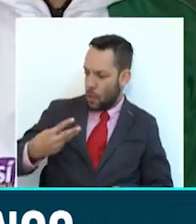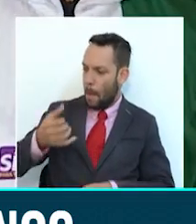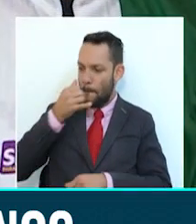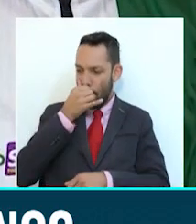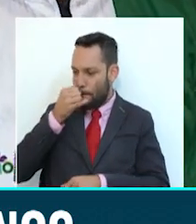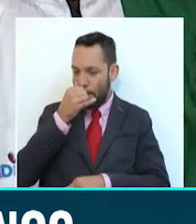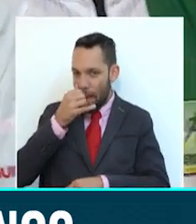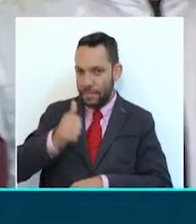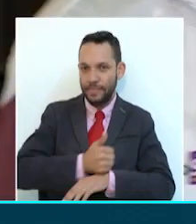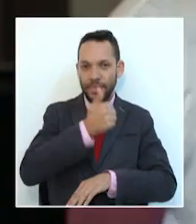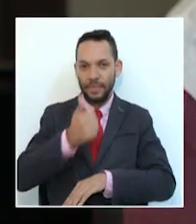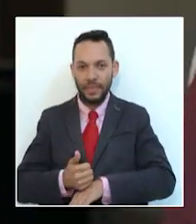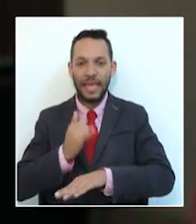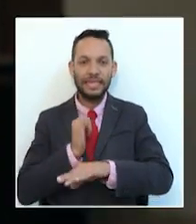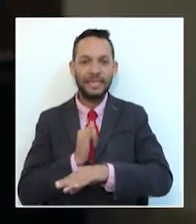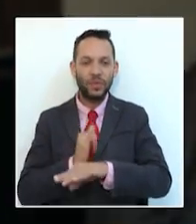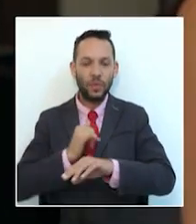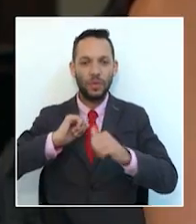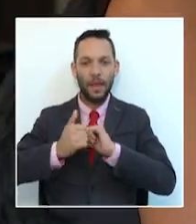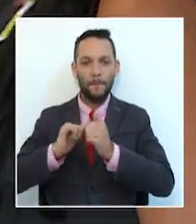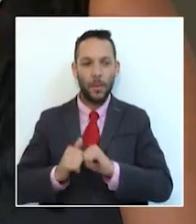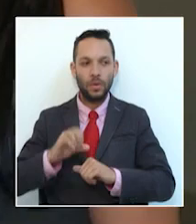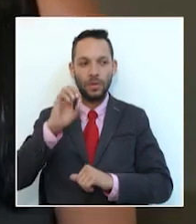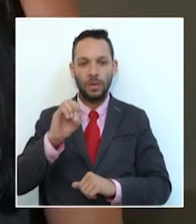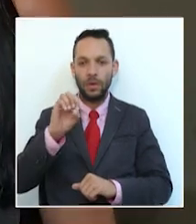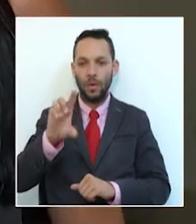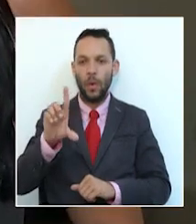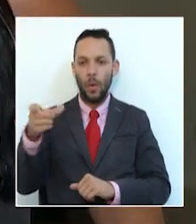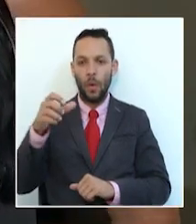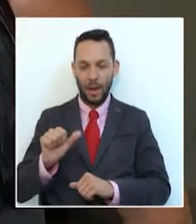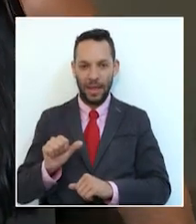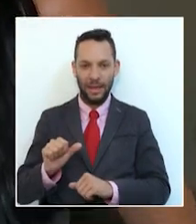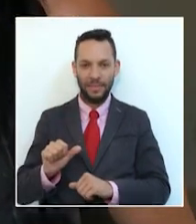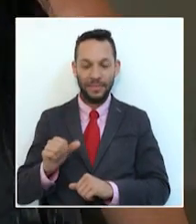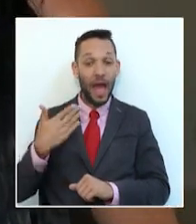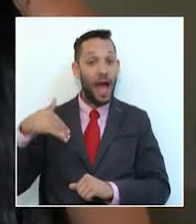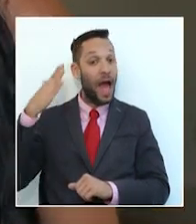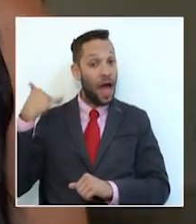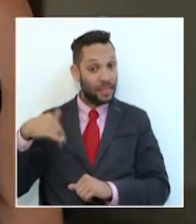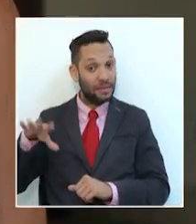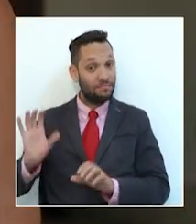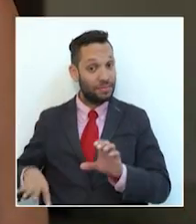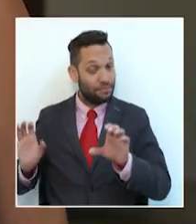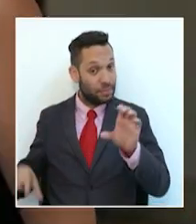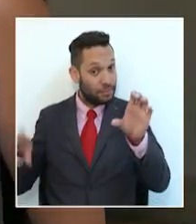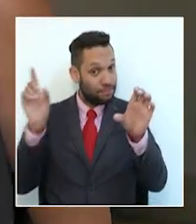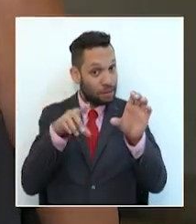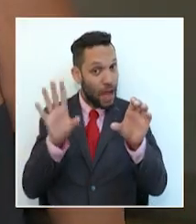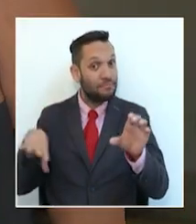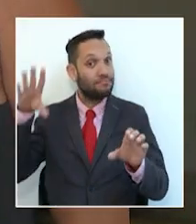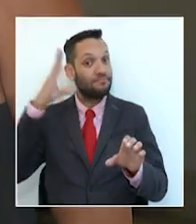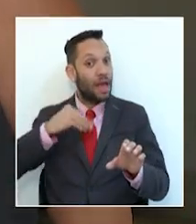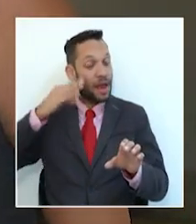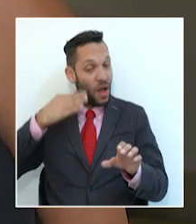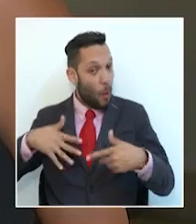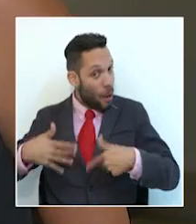la gerente de Indeportes Quindío, Olga Lucía Fernández. Ella fue baloncetista profesional y fue selección Colombia, de manera que no estamos hablando